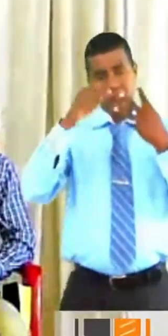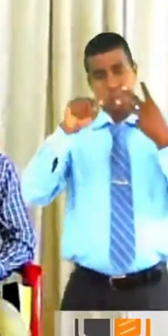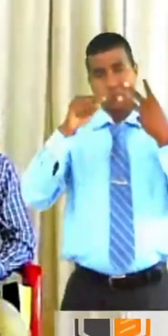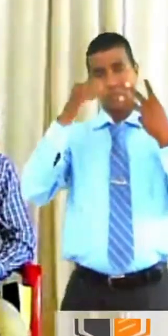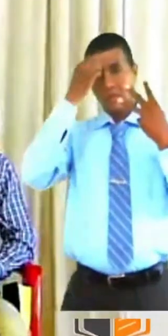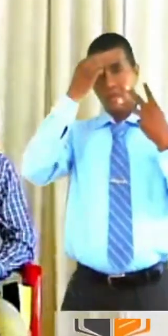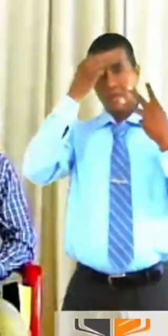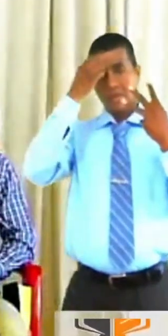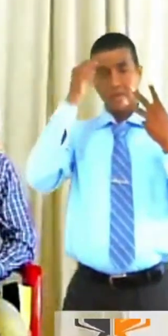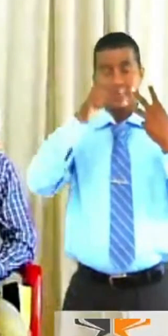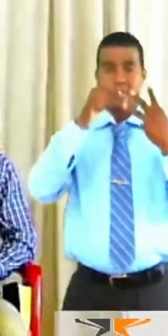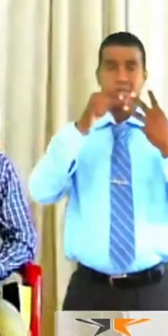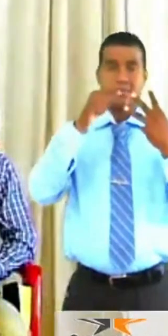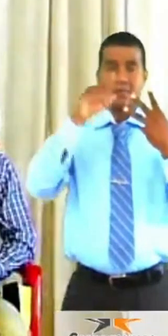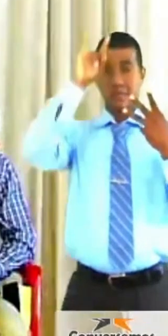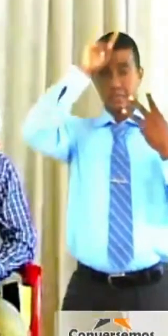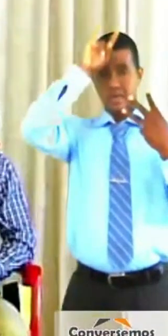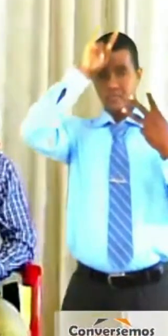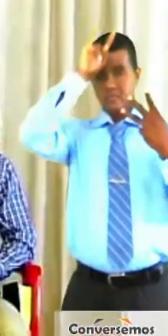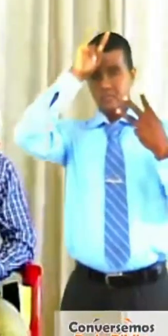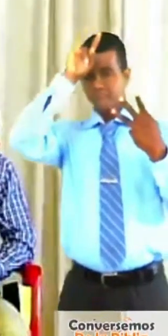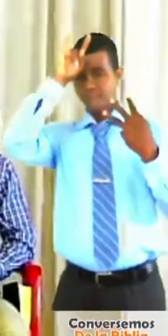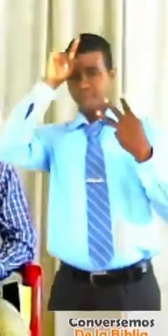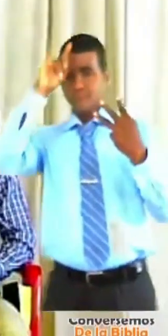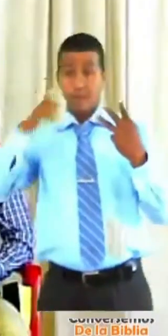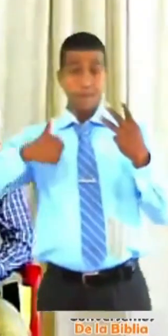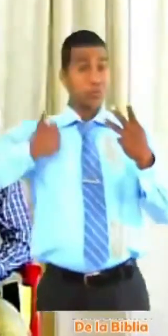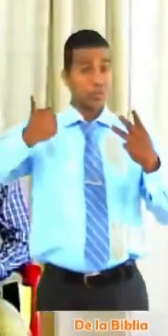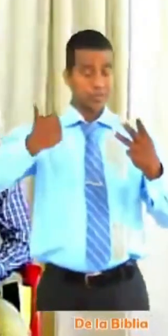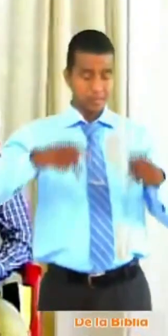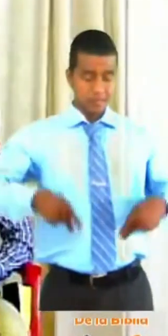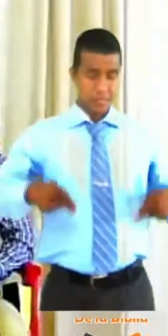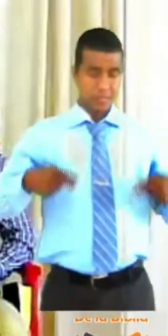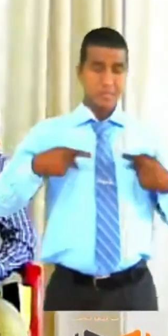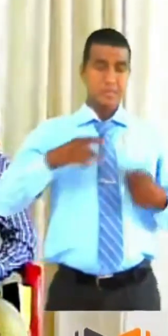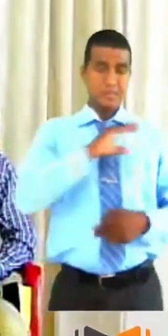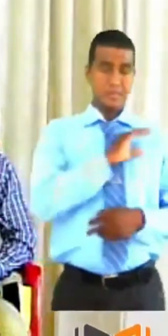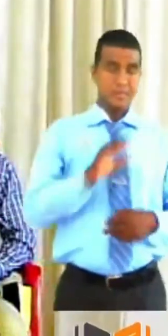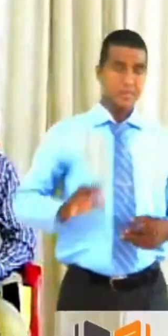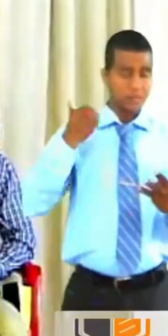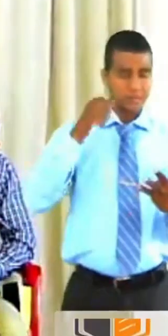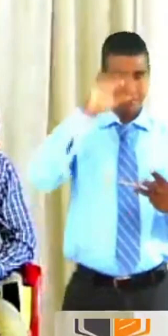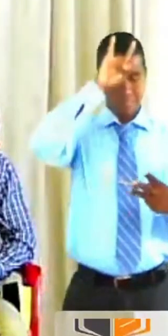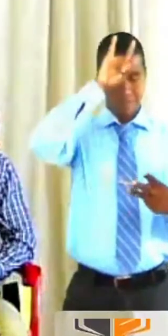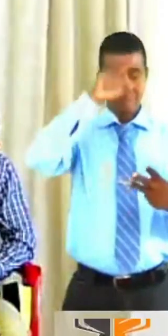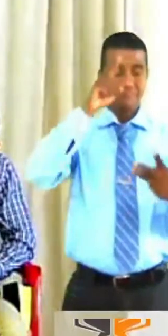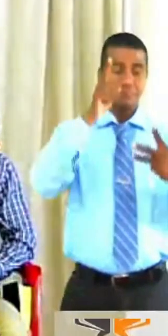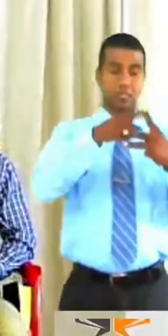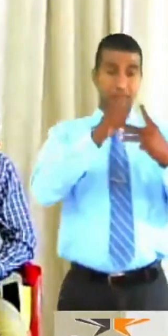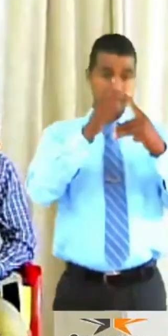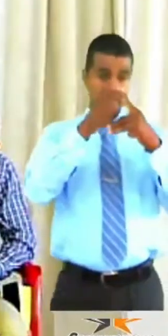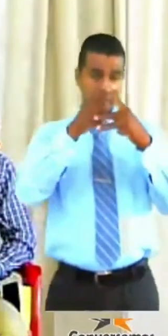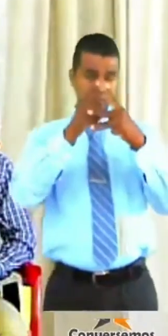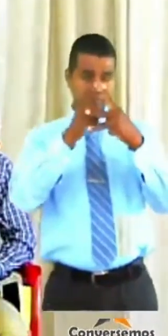donde el enemigo trabaja en la vida del creyente o en la vida del líder o en la vida del pastor. El primer punto,